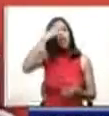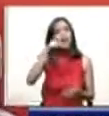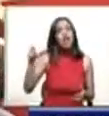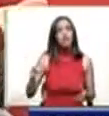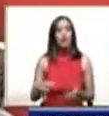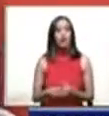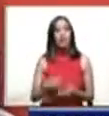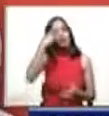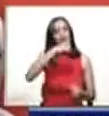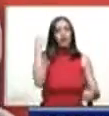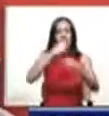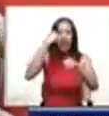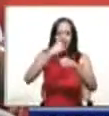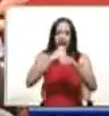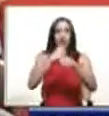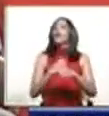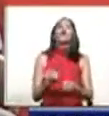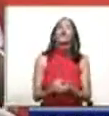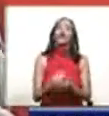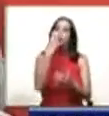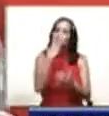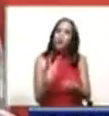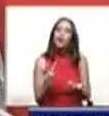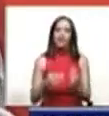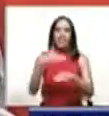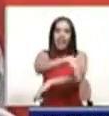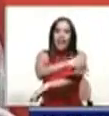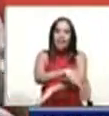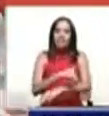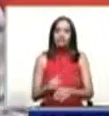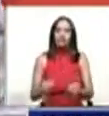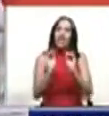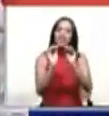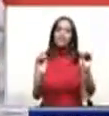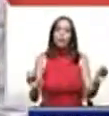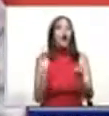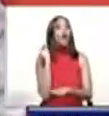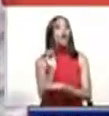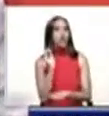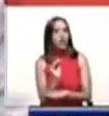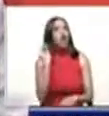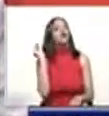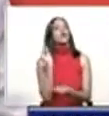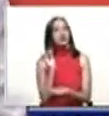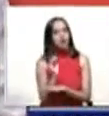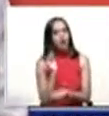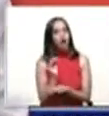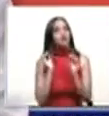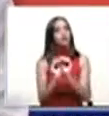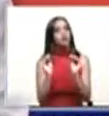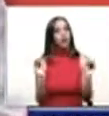el pueblo trabajador, el pueblo humilde, el pueblo de la calle. Y ese es el llamado. Cuidado, cuidado con los llamados a